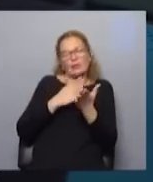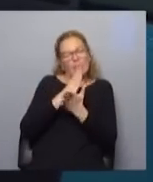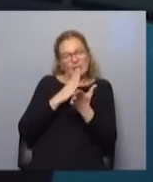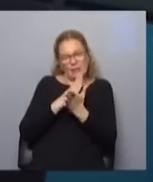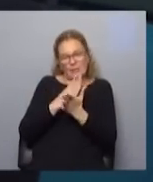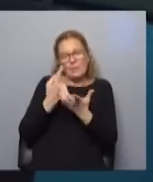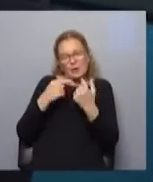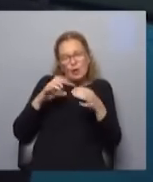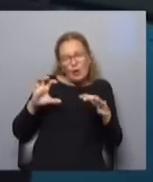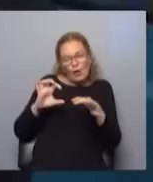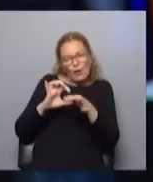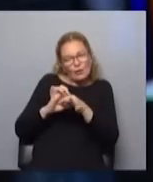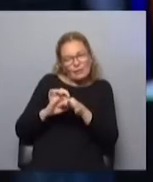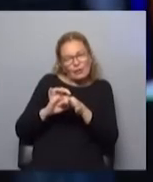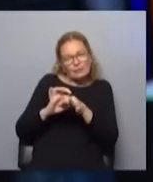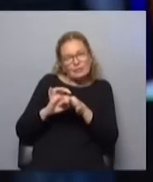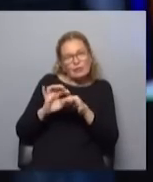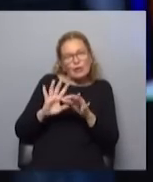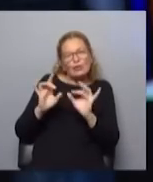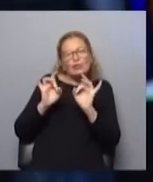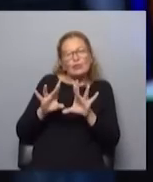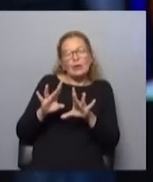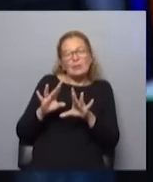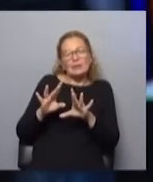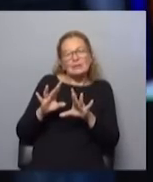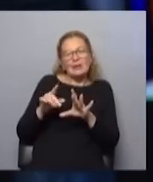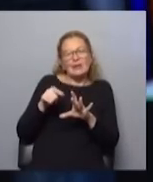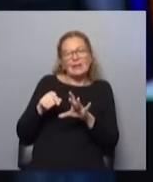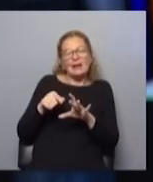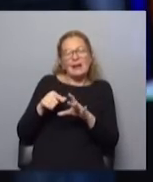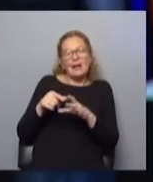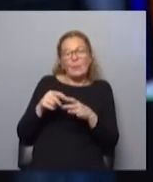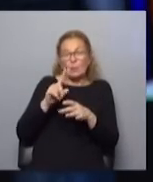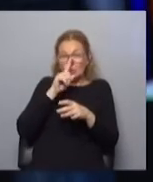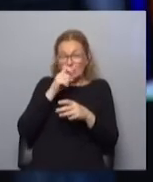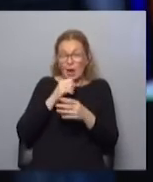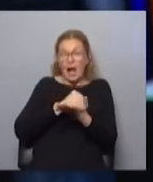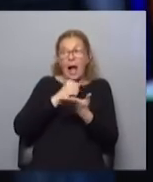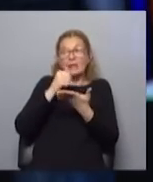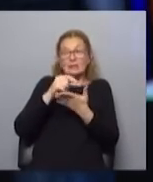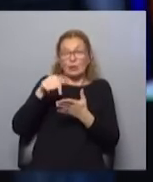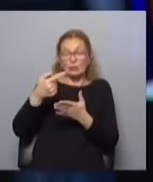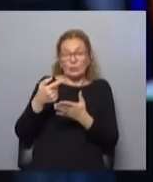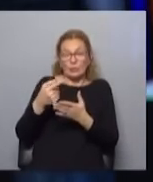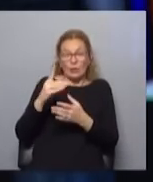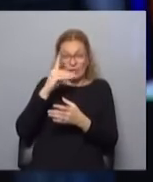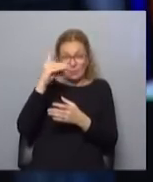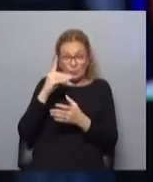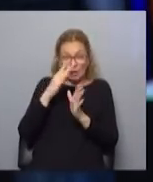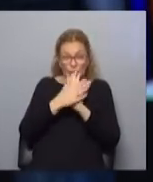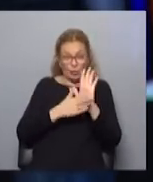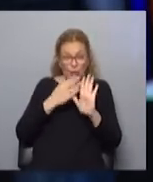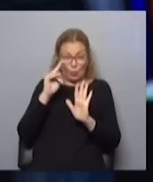desconexión no opera sólo desde la capital hacia el interior sino toda nuestra estructura no tenemos diputados en todo el país